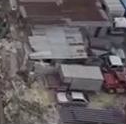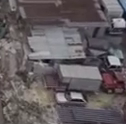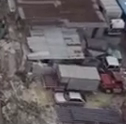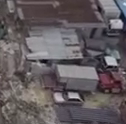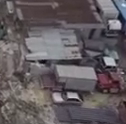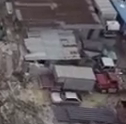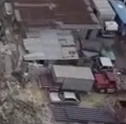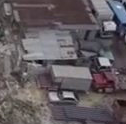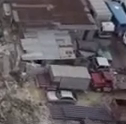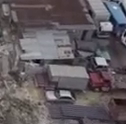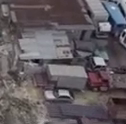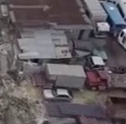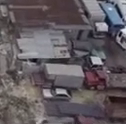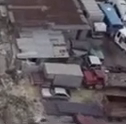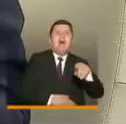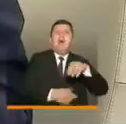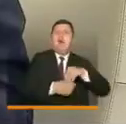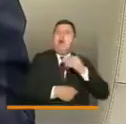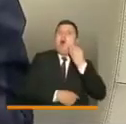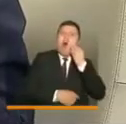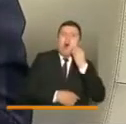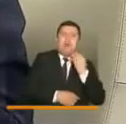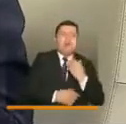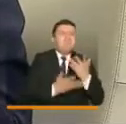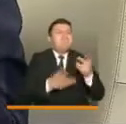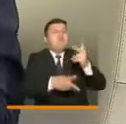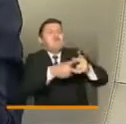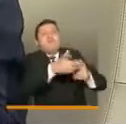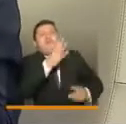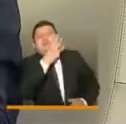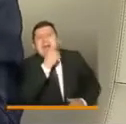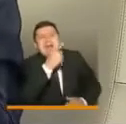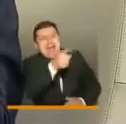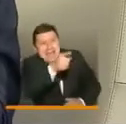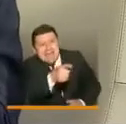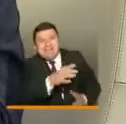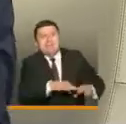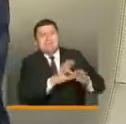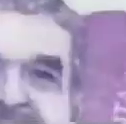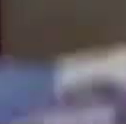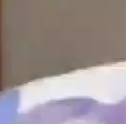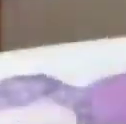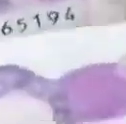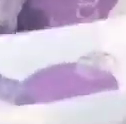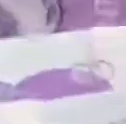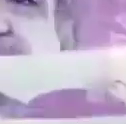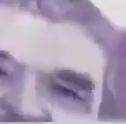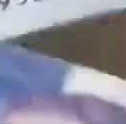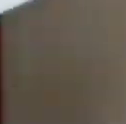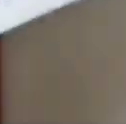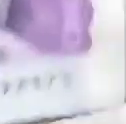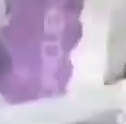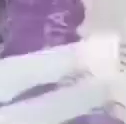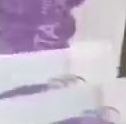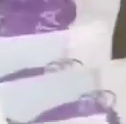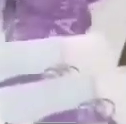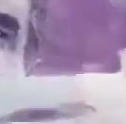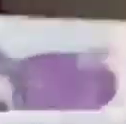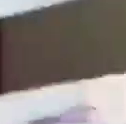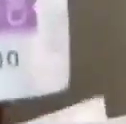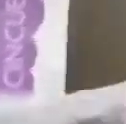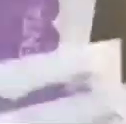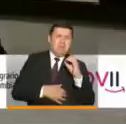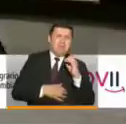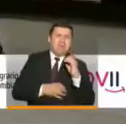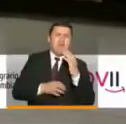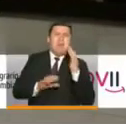para poder llegar a hogares que no tenemos los datos actualizados. Con ellos llegaremos de forma presencial. Por eso, fortalecieron